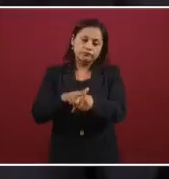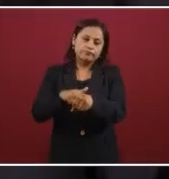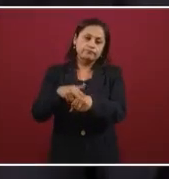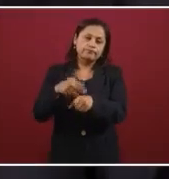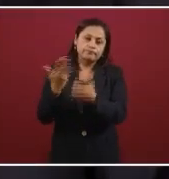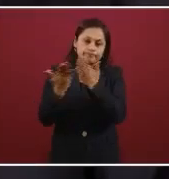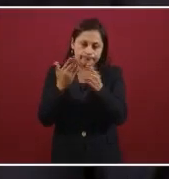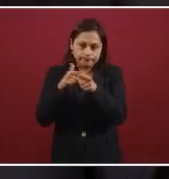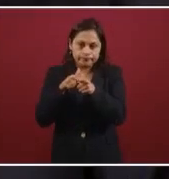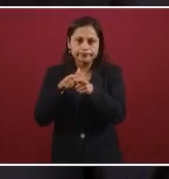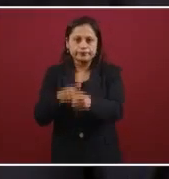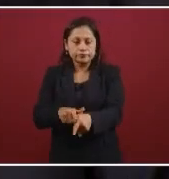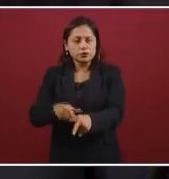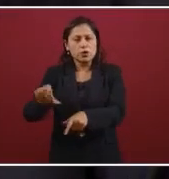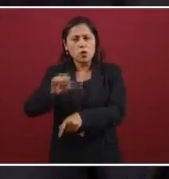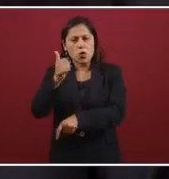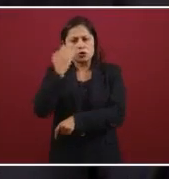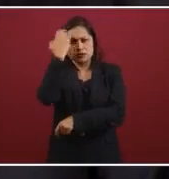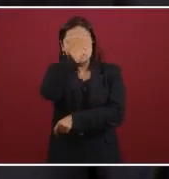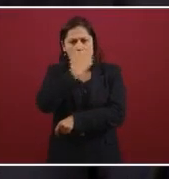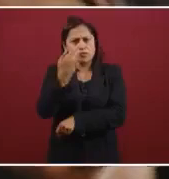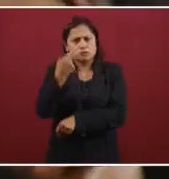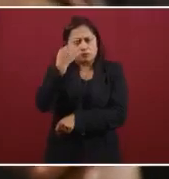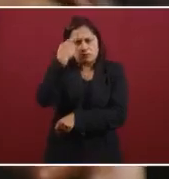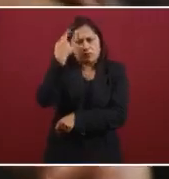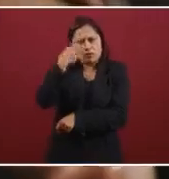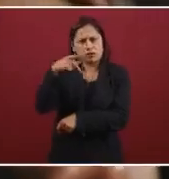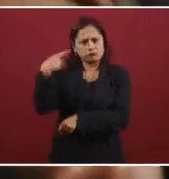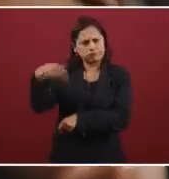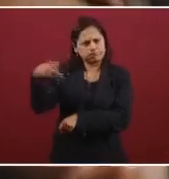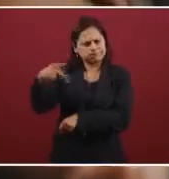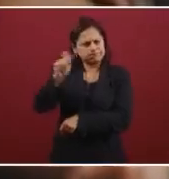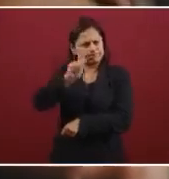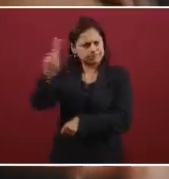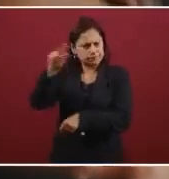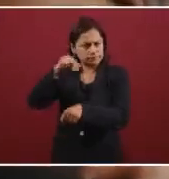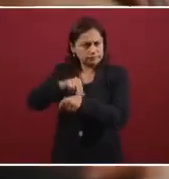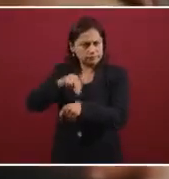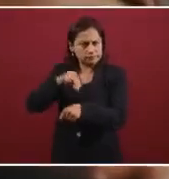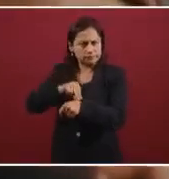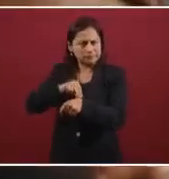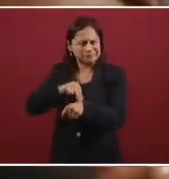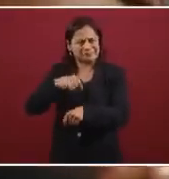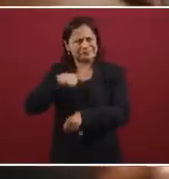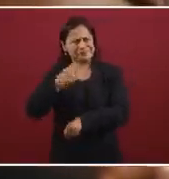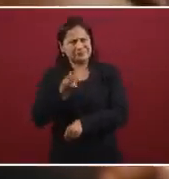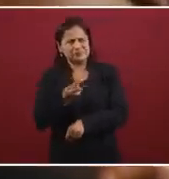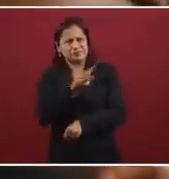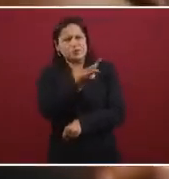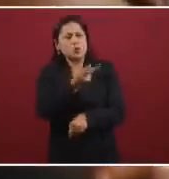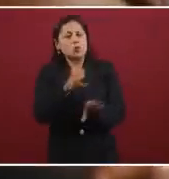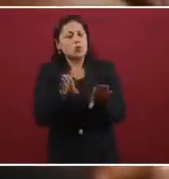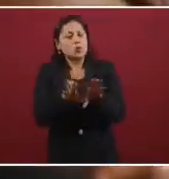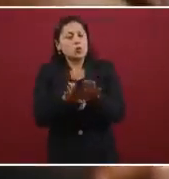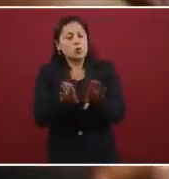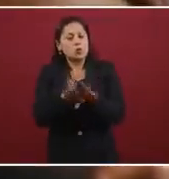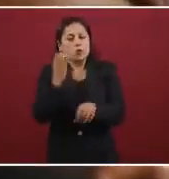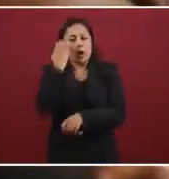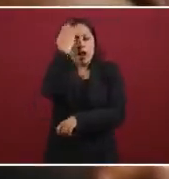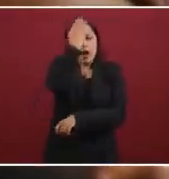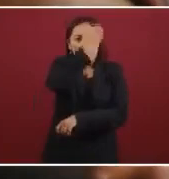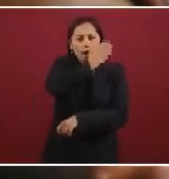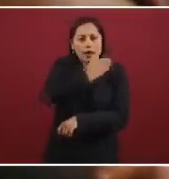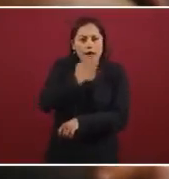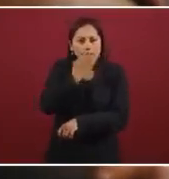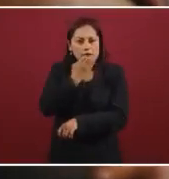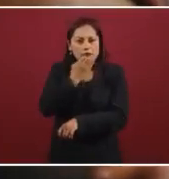para ejercer con base en sus conocimientos. ¿Cómo quedaría con base en lo que usted propone esta situación, estas evaluaciones que finalmente